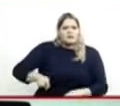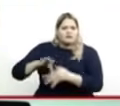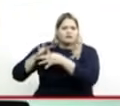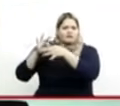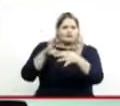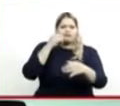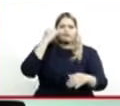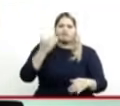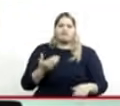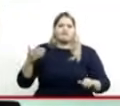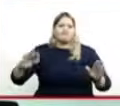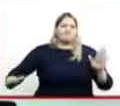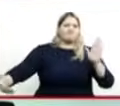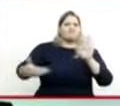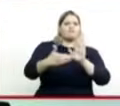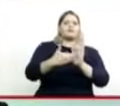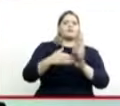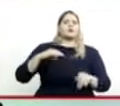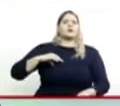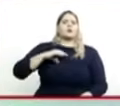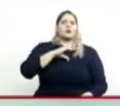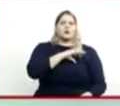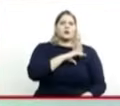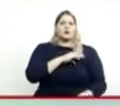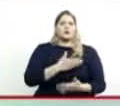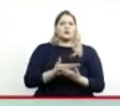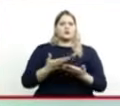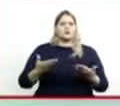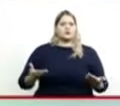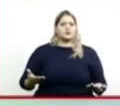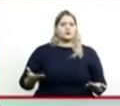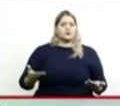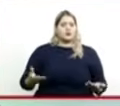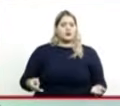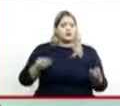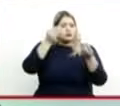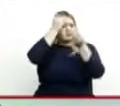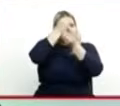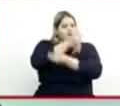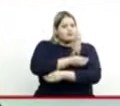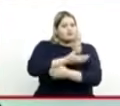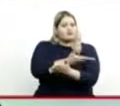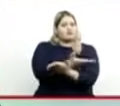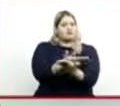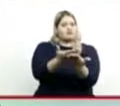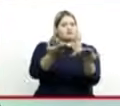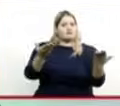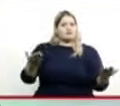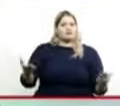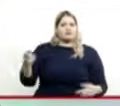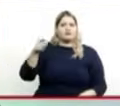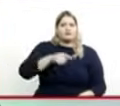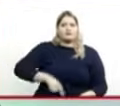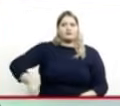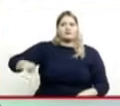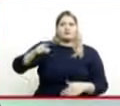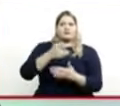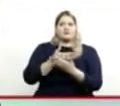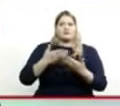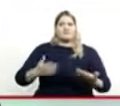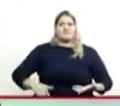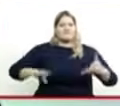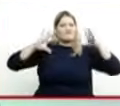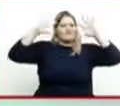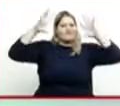en el Congreso Nacional. Que les recuerdo que fue el centro de corrupción legalizada de